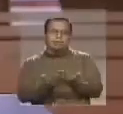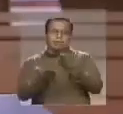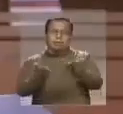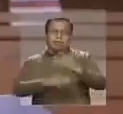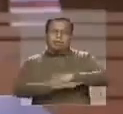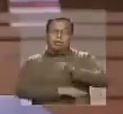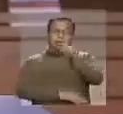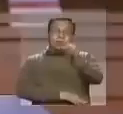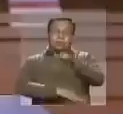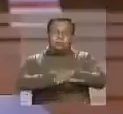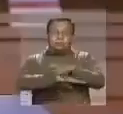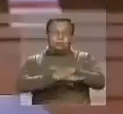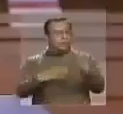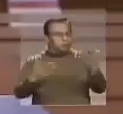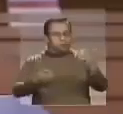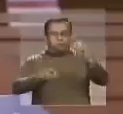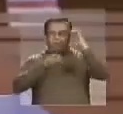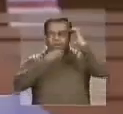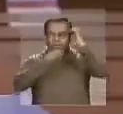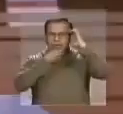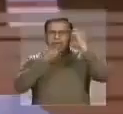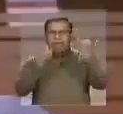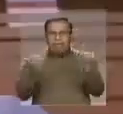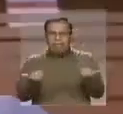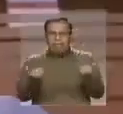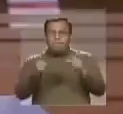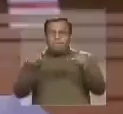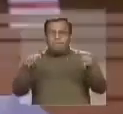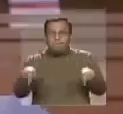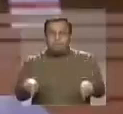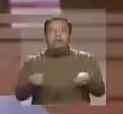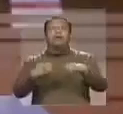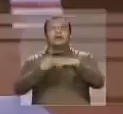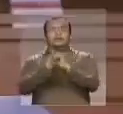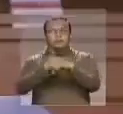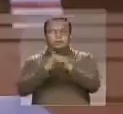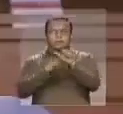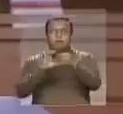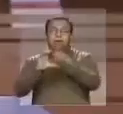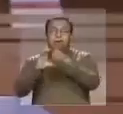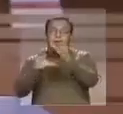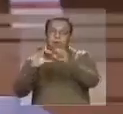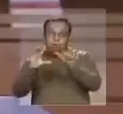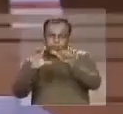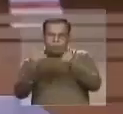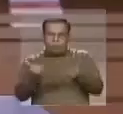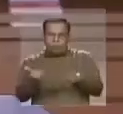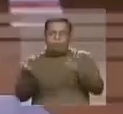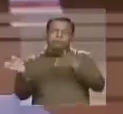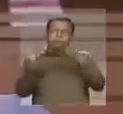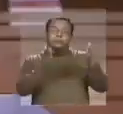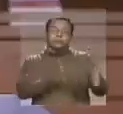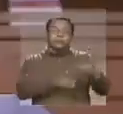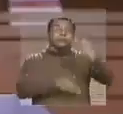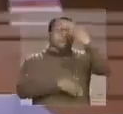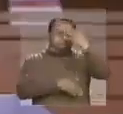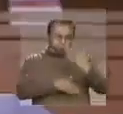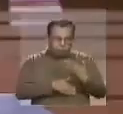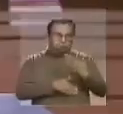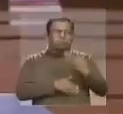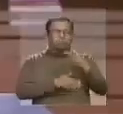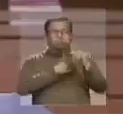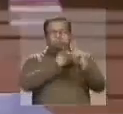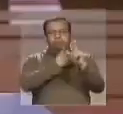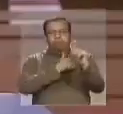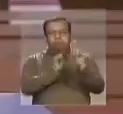que a las 6 de la tarde tenemos ahora un podcast. Búsquenos también en Instagram como @capitalahora y sigan nuestros contenidos